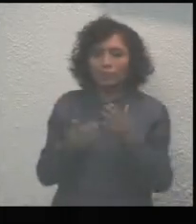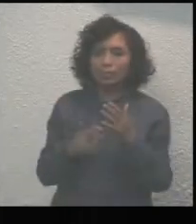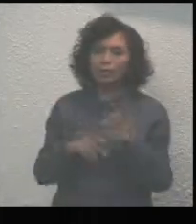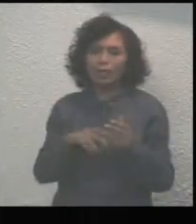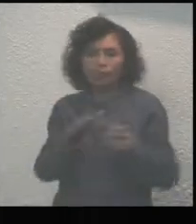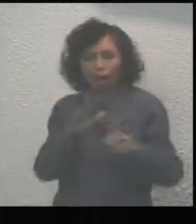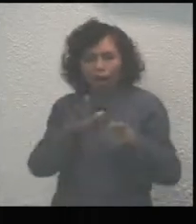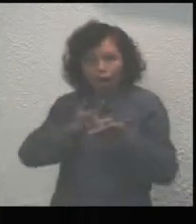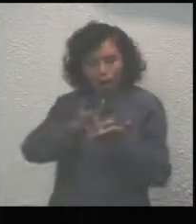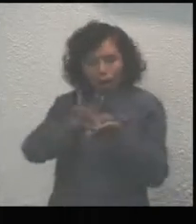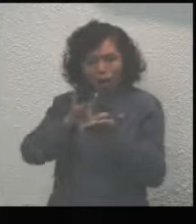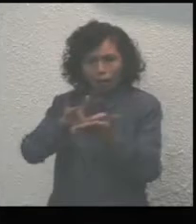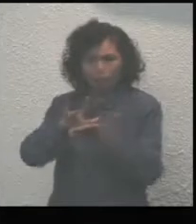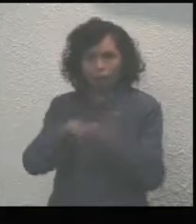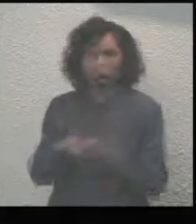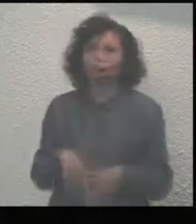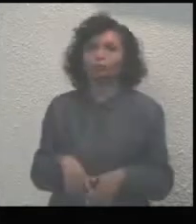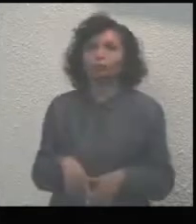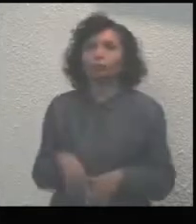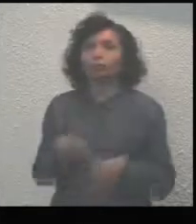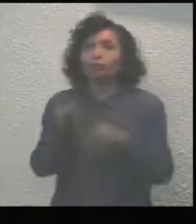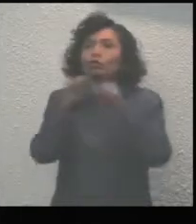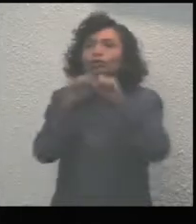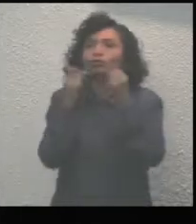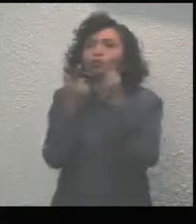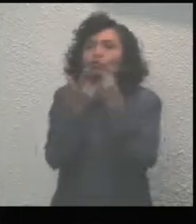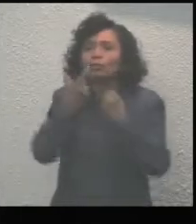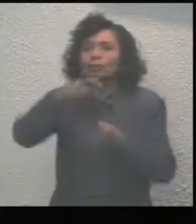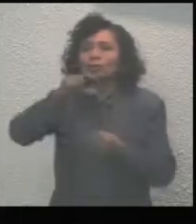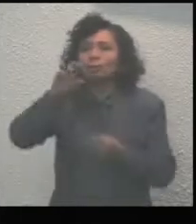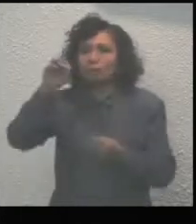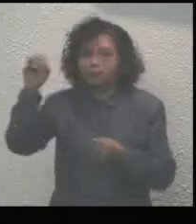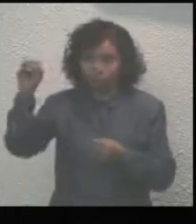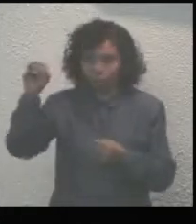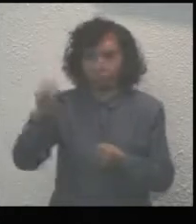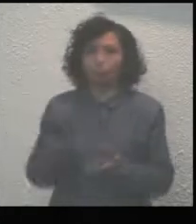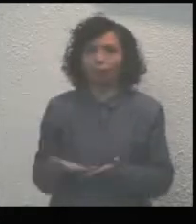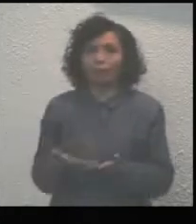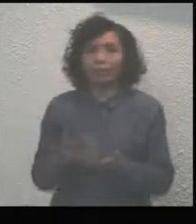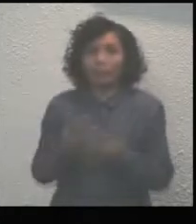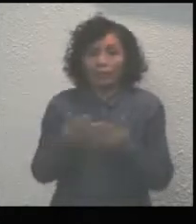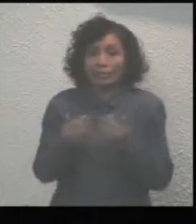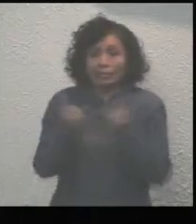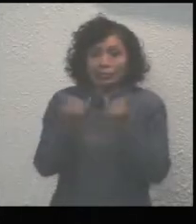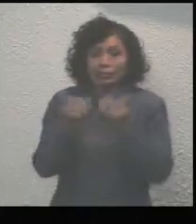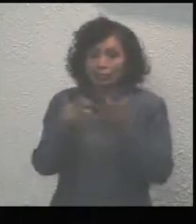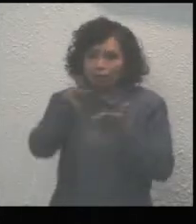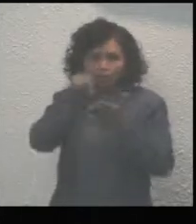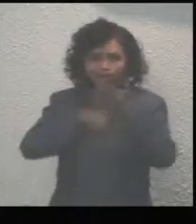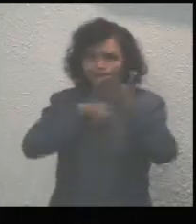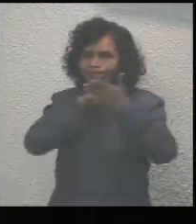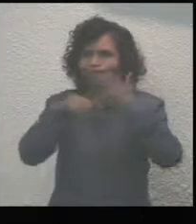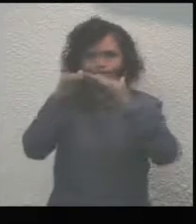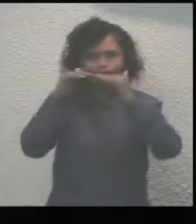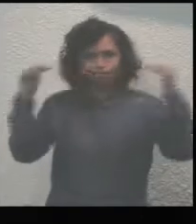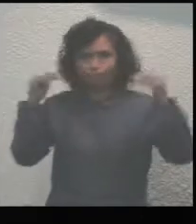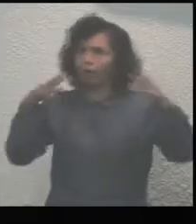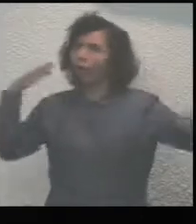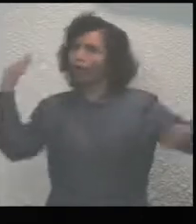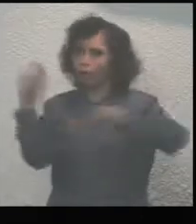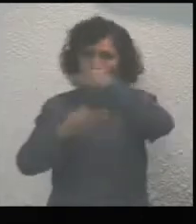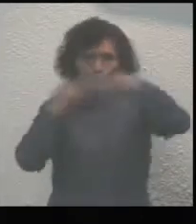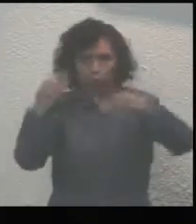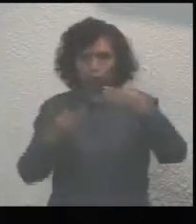de cuentas. Sociedad quintanarroense, la democracia nos pertenece a todas y